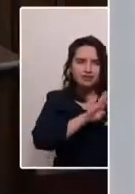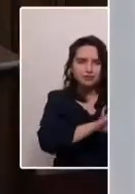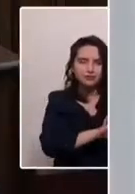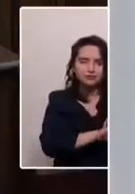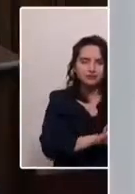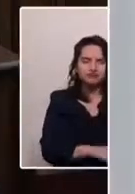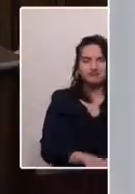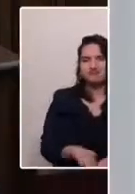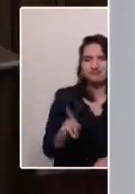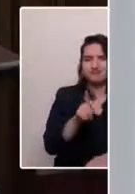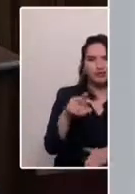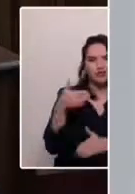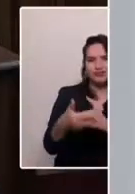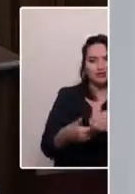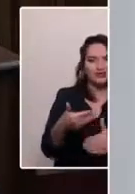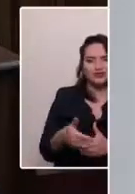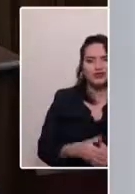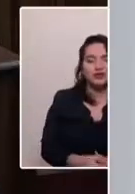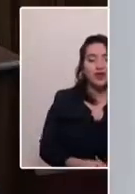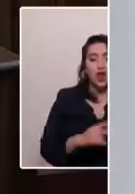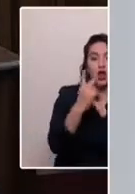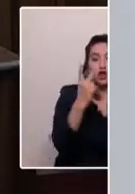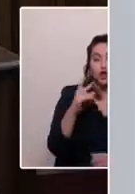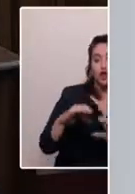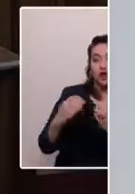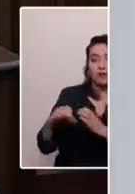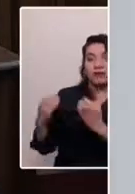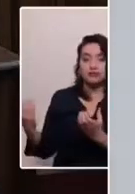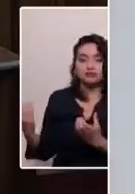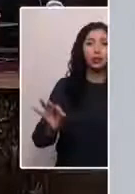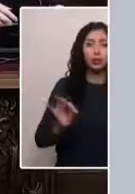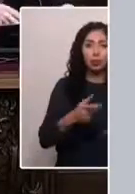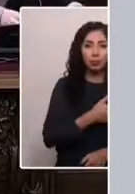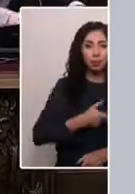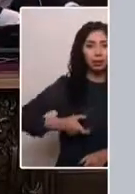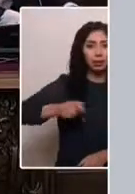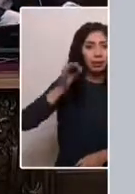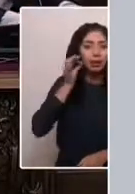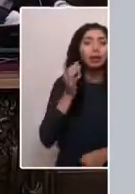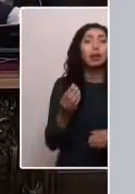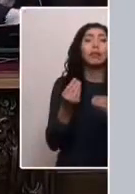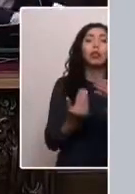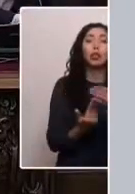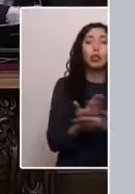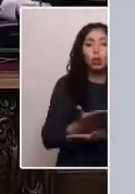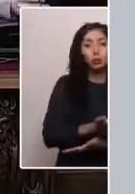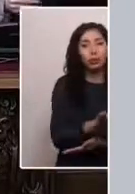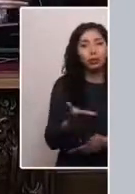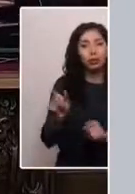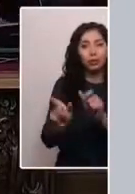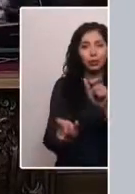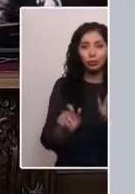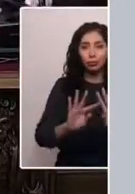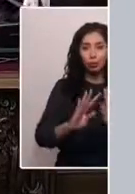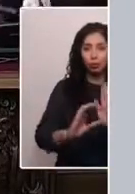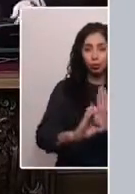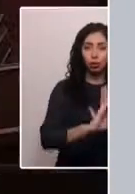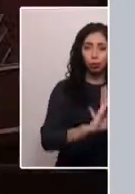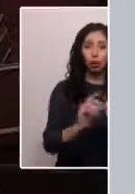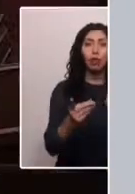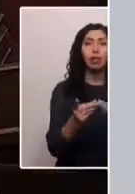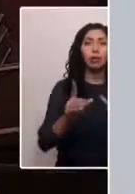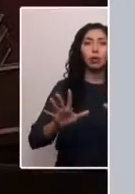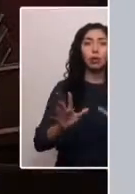acuerdo de hace unas semanas atrás en torno sistema político no está escrito en piedra los invito escuchar lo que decía esta mañana al convencional césar valenzuela